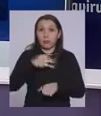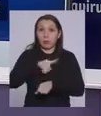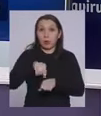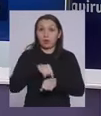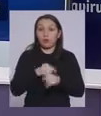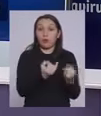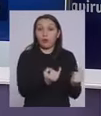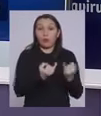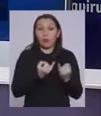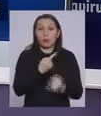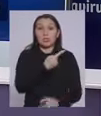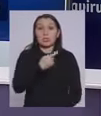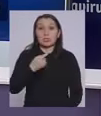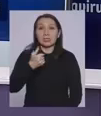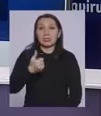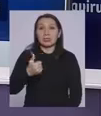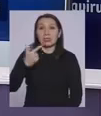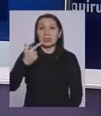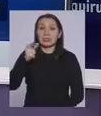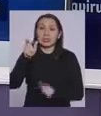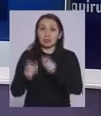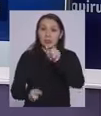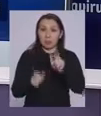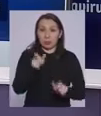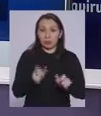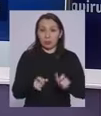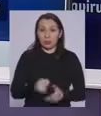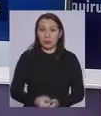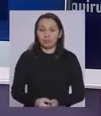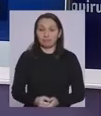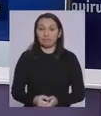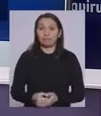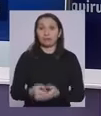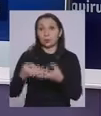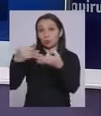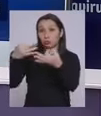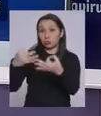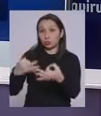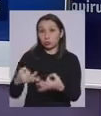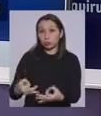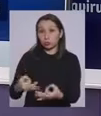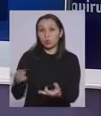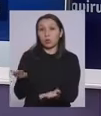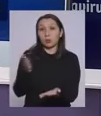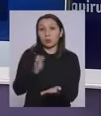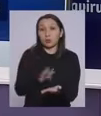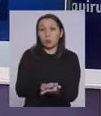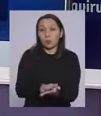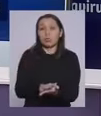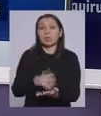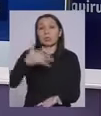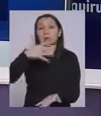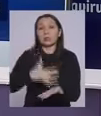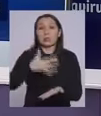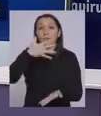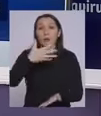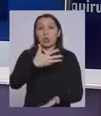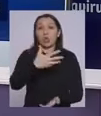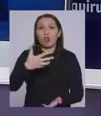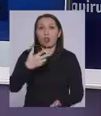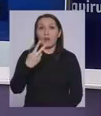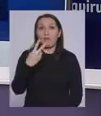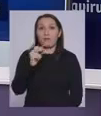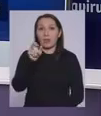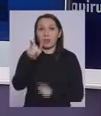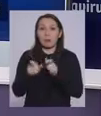fueron informados 167 personas, con lo cual la cifra asciende a